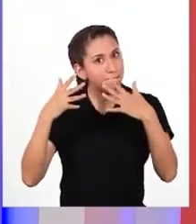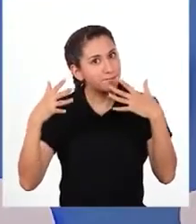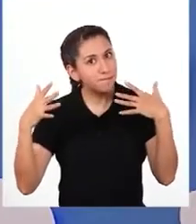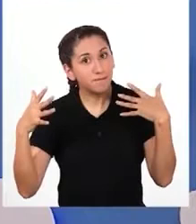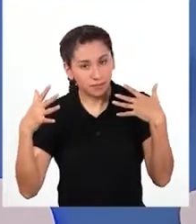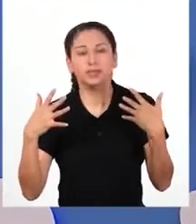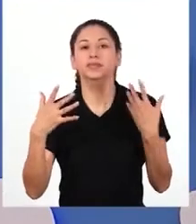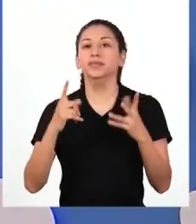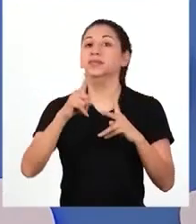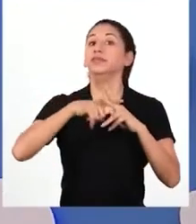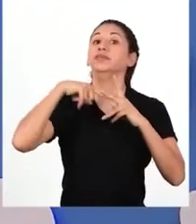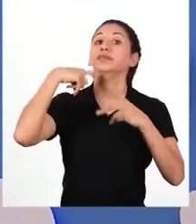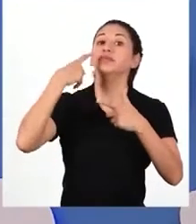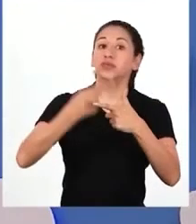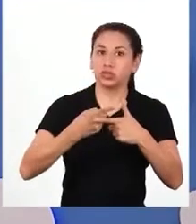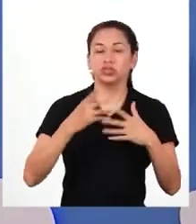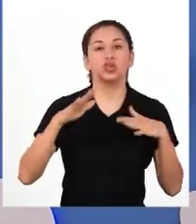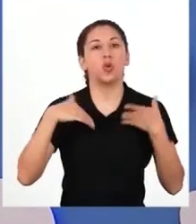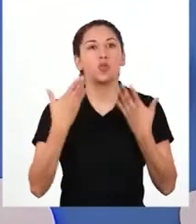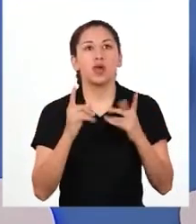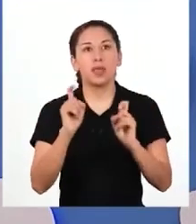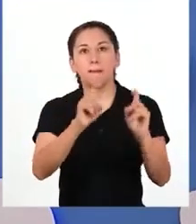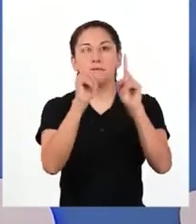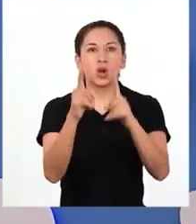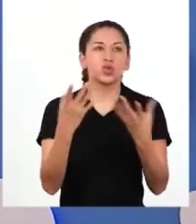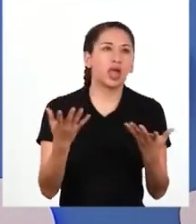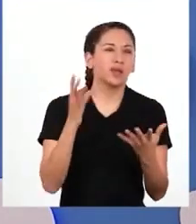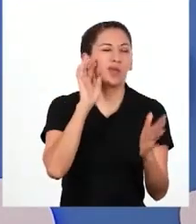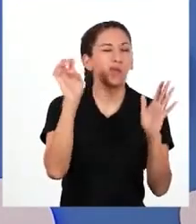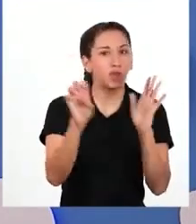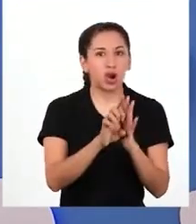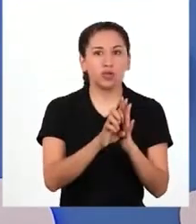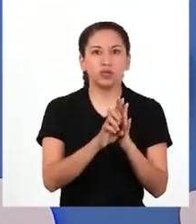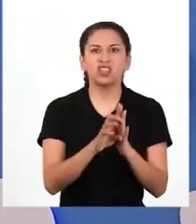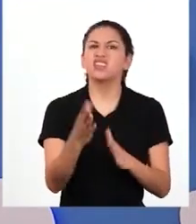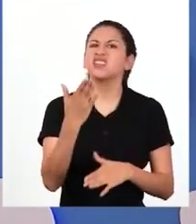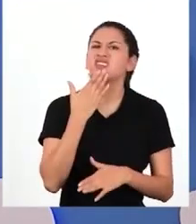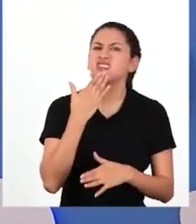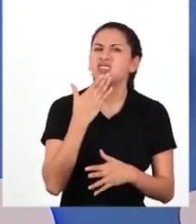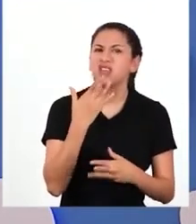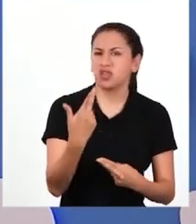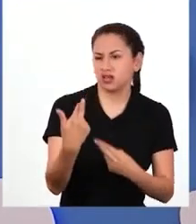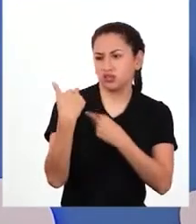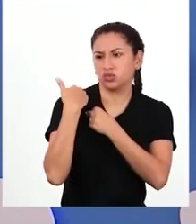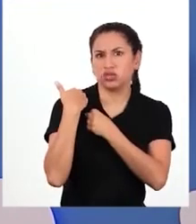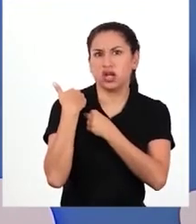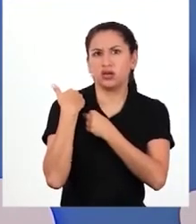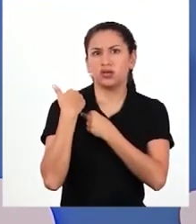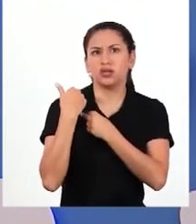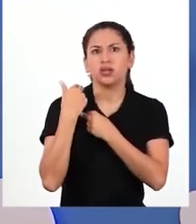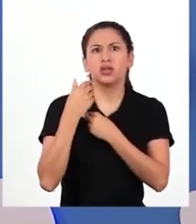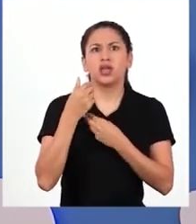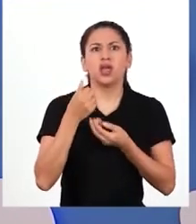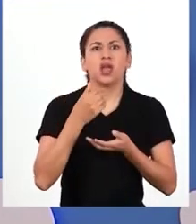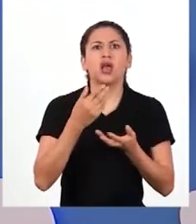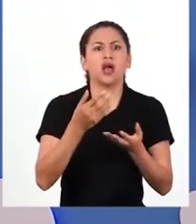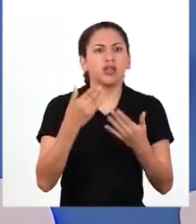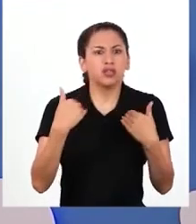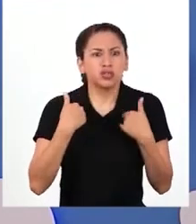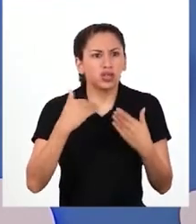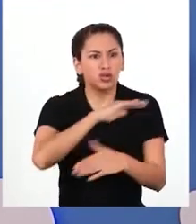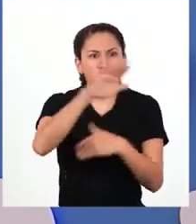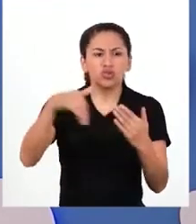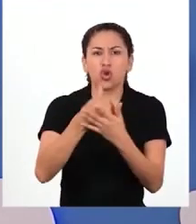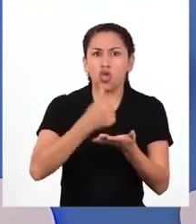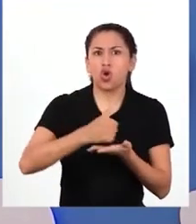razón. Entonces, podría iniciar con preguntas como: ¿de quién depende que todas y todos tengamos acceso